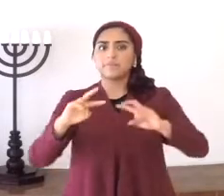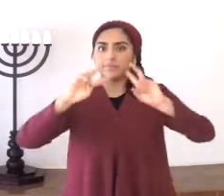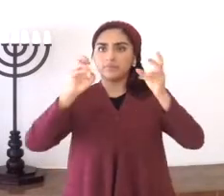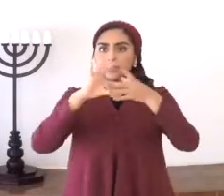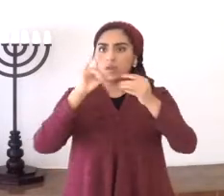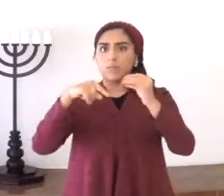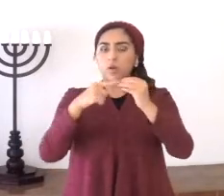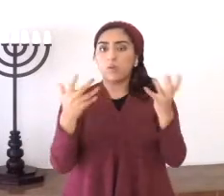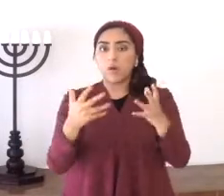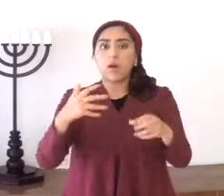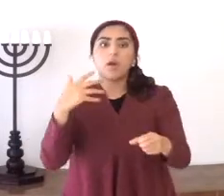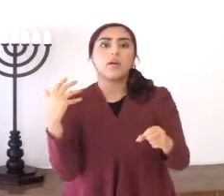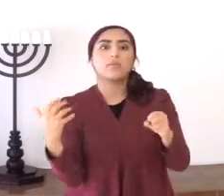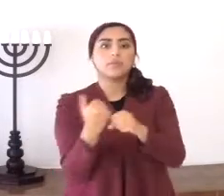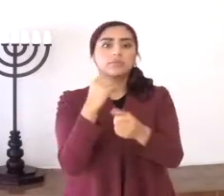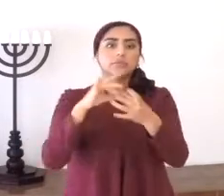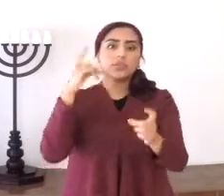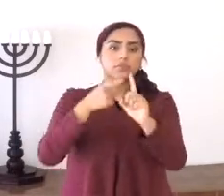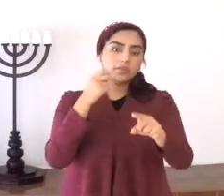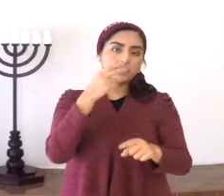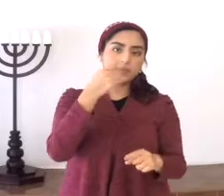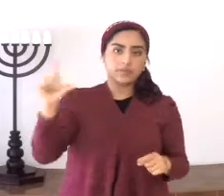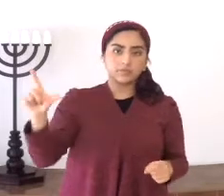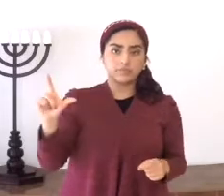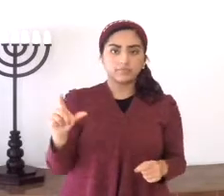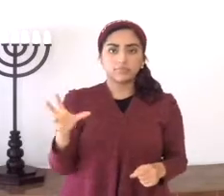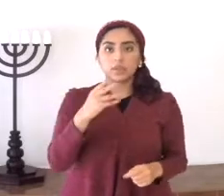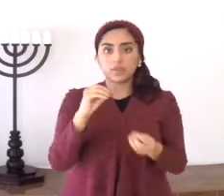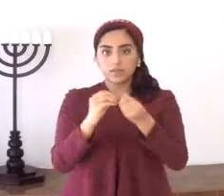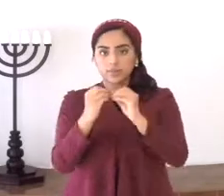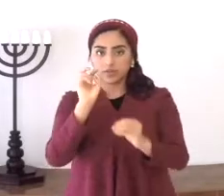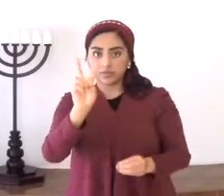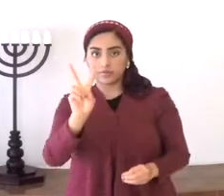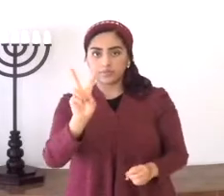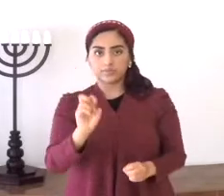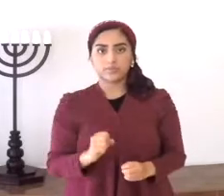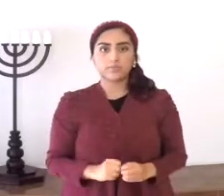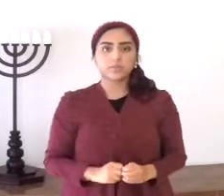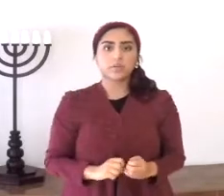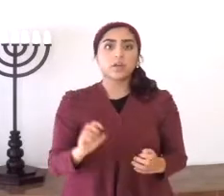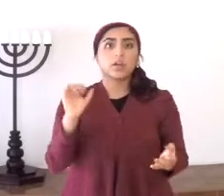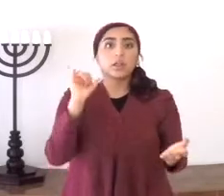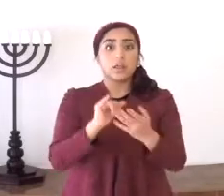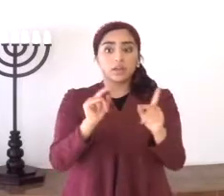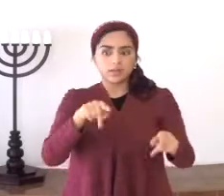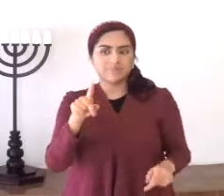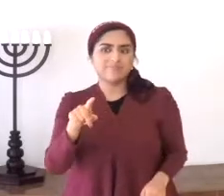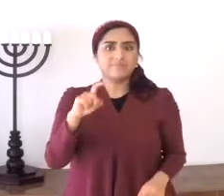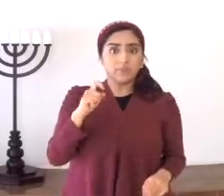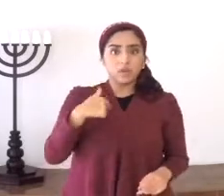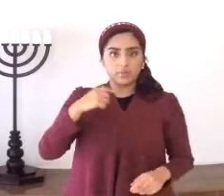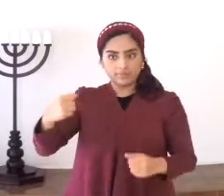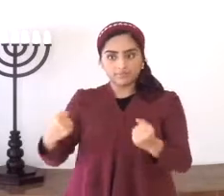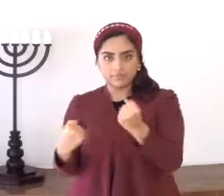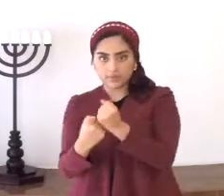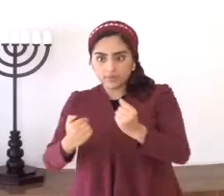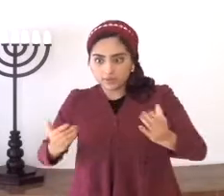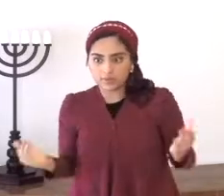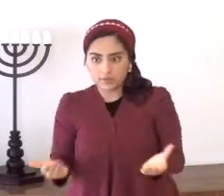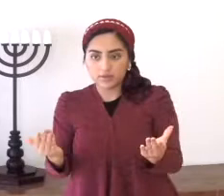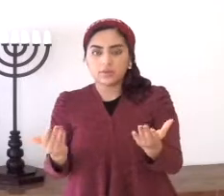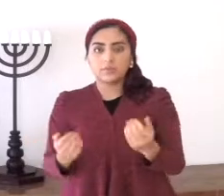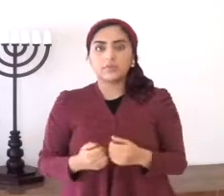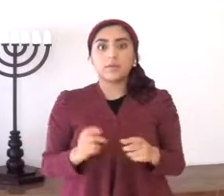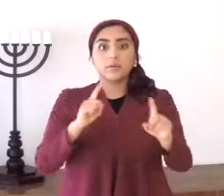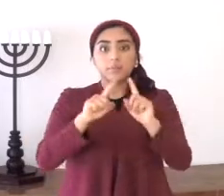Bueno, ¿de qué se trata este tema? Rescatar almas del infierno. Y 2, que a los que